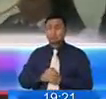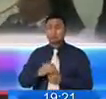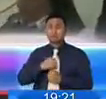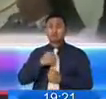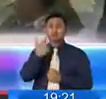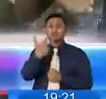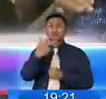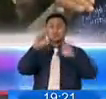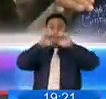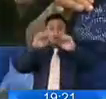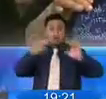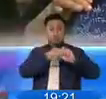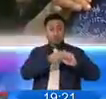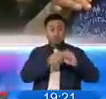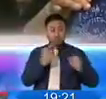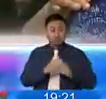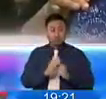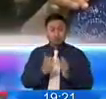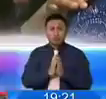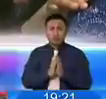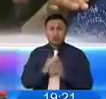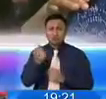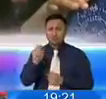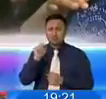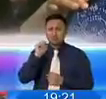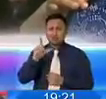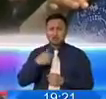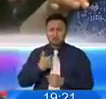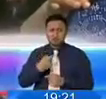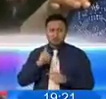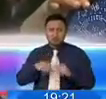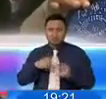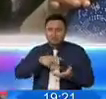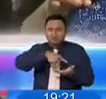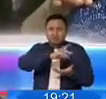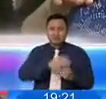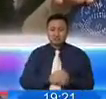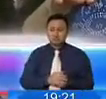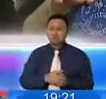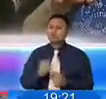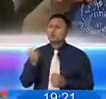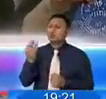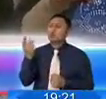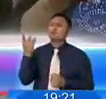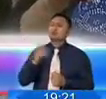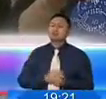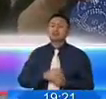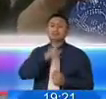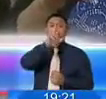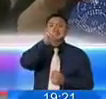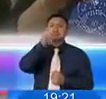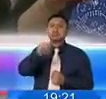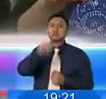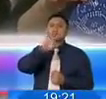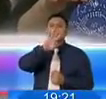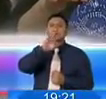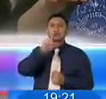tres compañías. Pedían unas cantidades de dinero donde yo no podía. ¿Cuánto pedían? Pedían 3.000, pedían